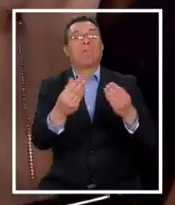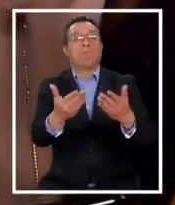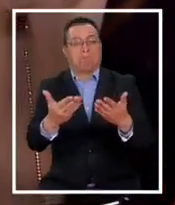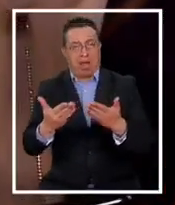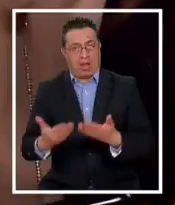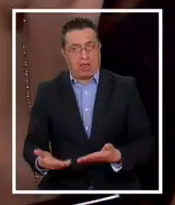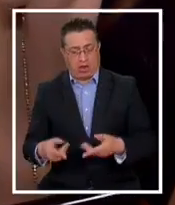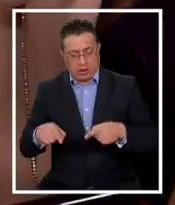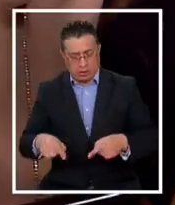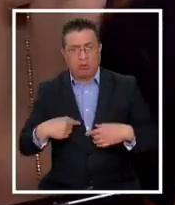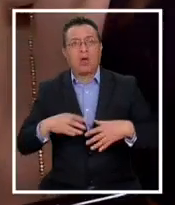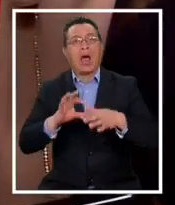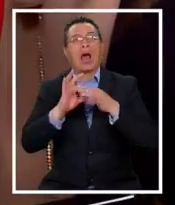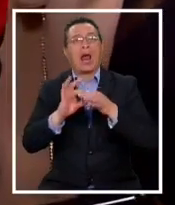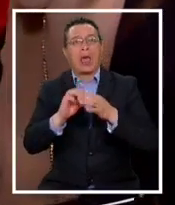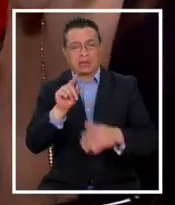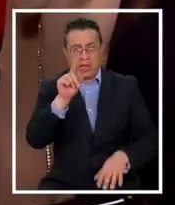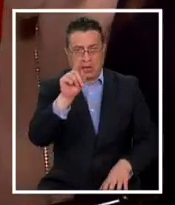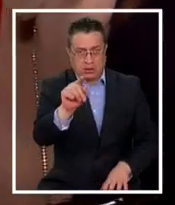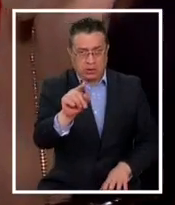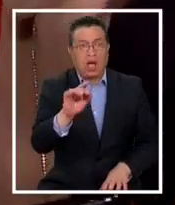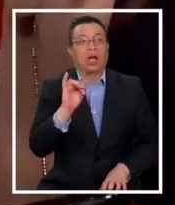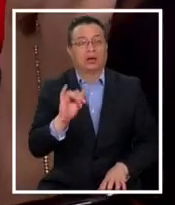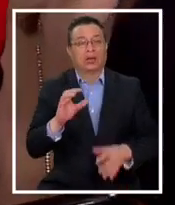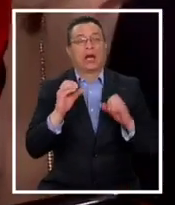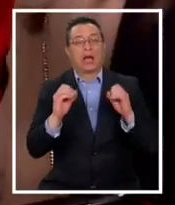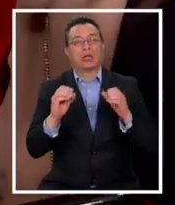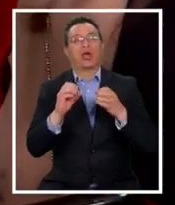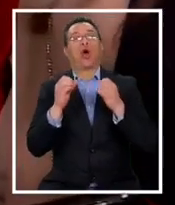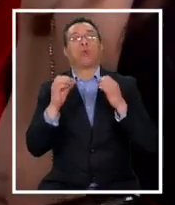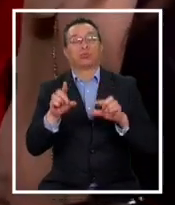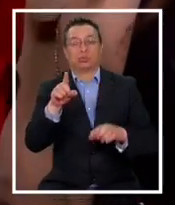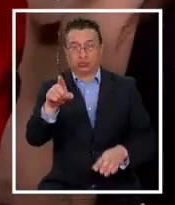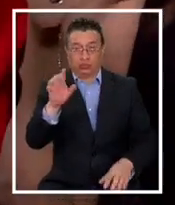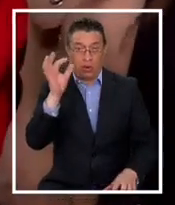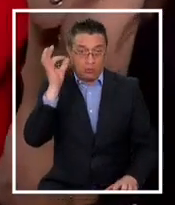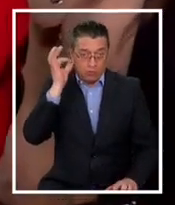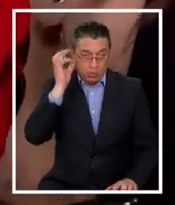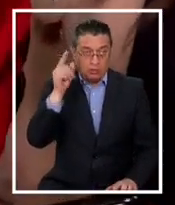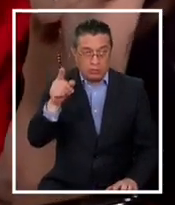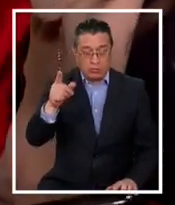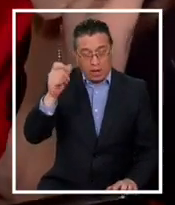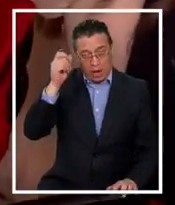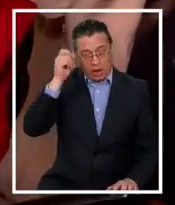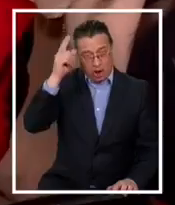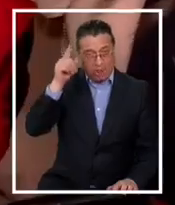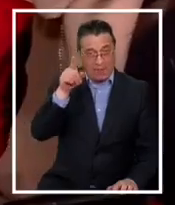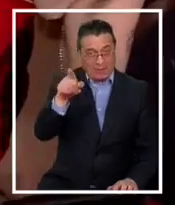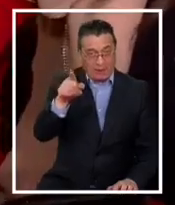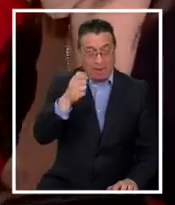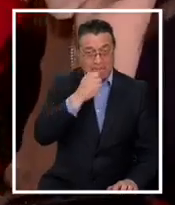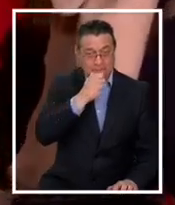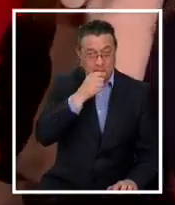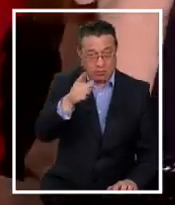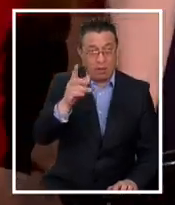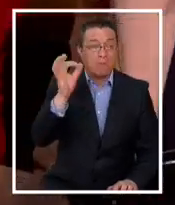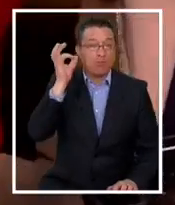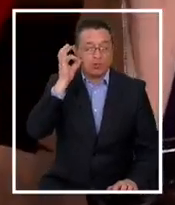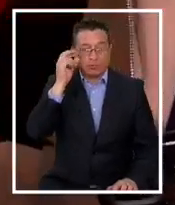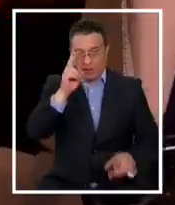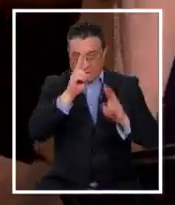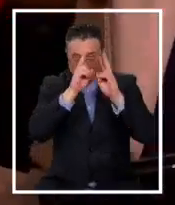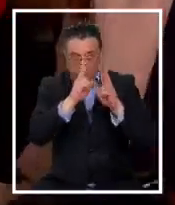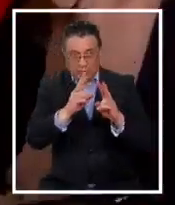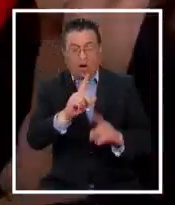estamos agradecidos y gracias por esta oportunidad tú siendo mujer comprenderás que a la mujer se le respeta